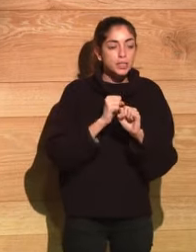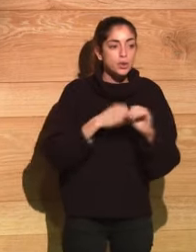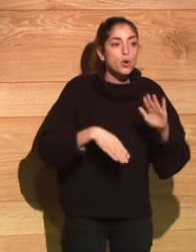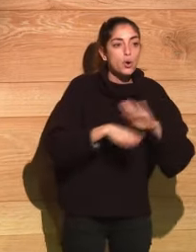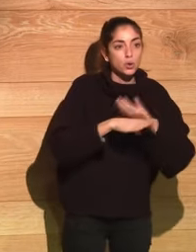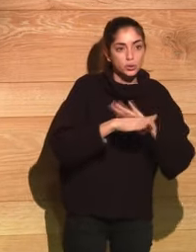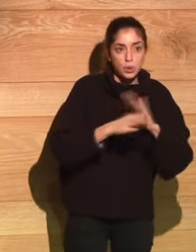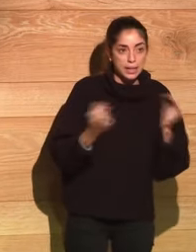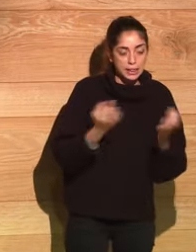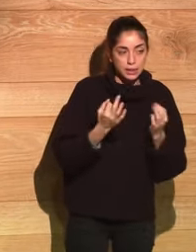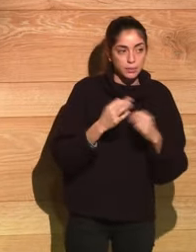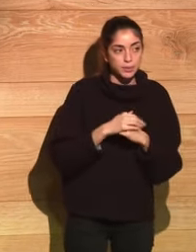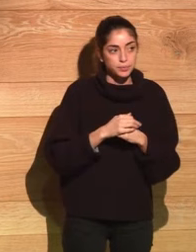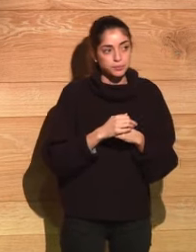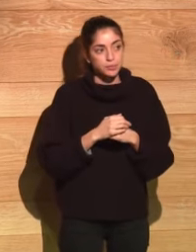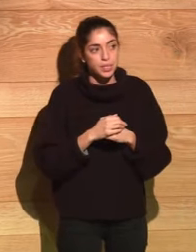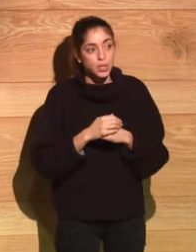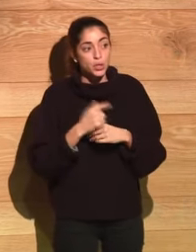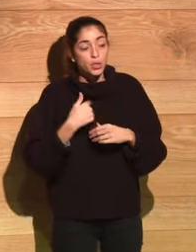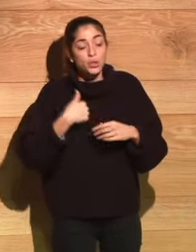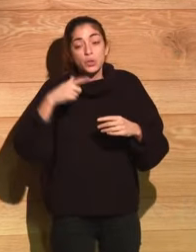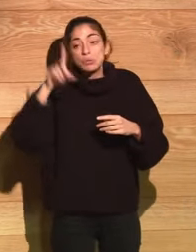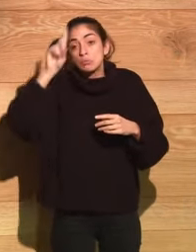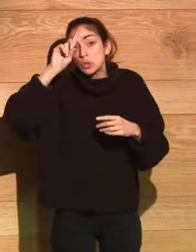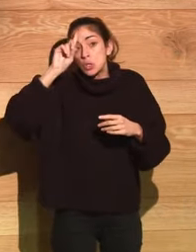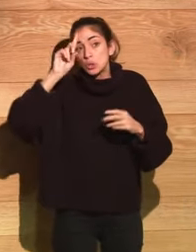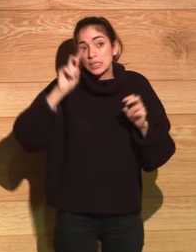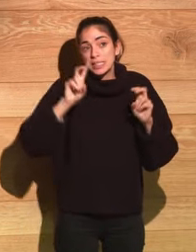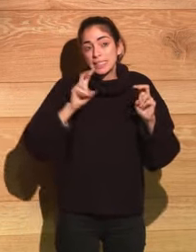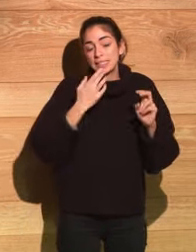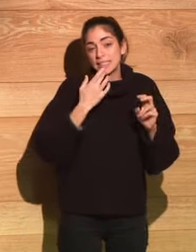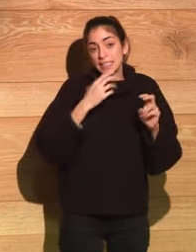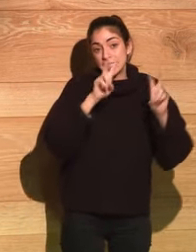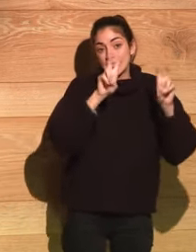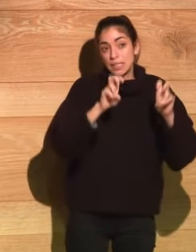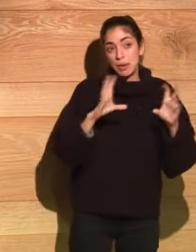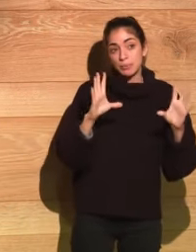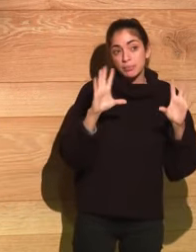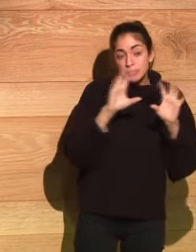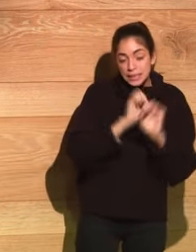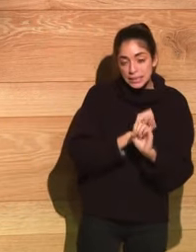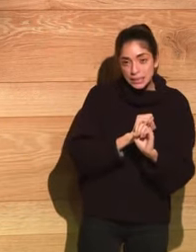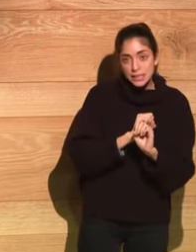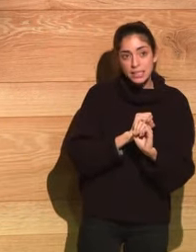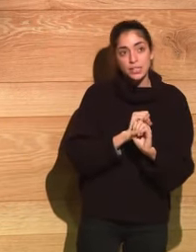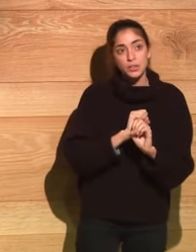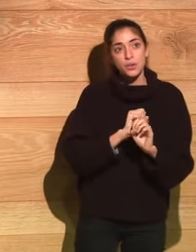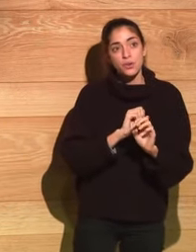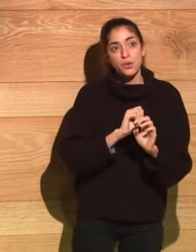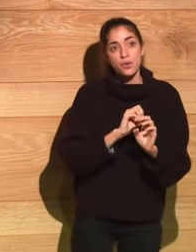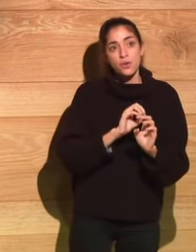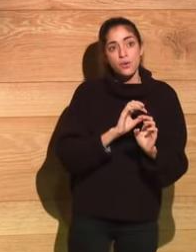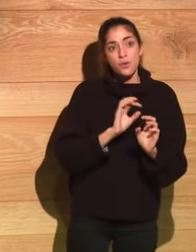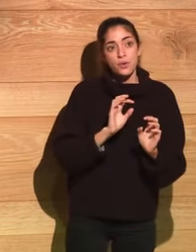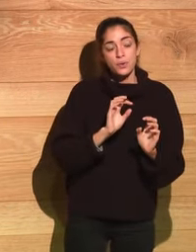Digo yo. Yo no sé si es tanto el misterio. Son muchas cosas las que hay que renovar y sostener. No todo está dado, es